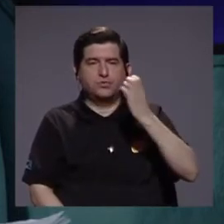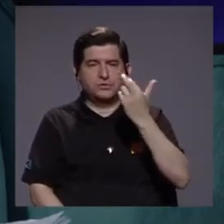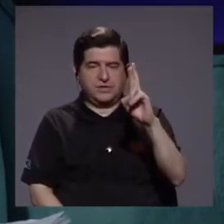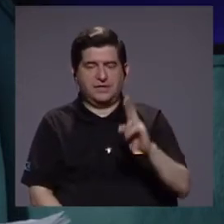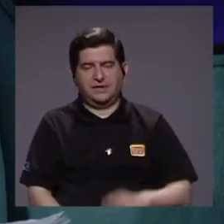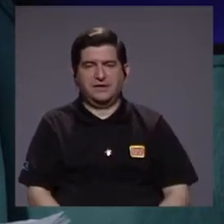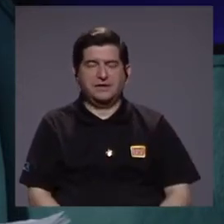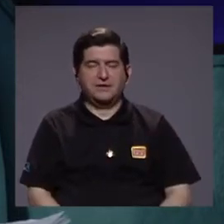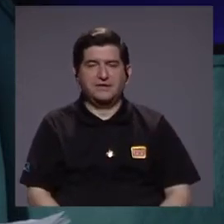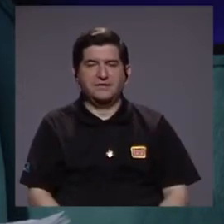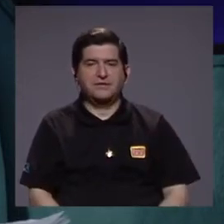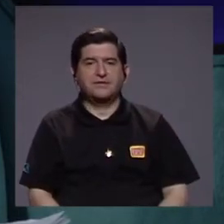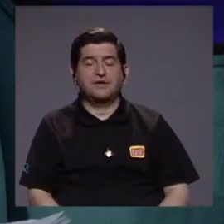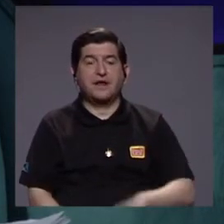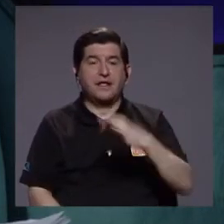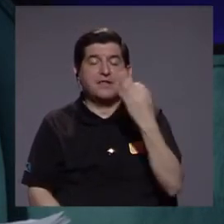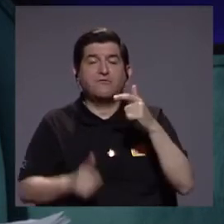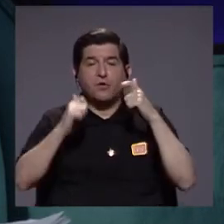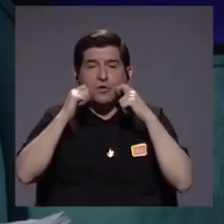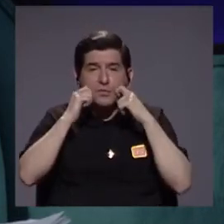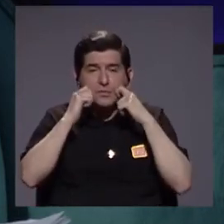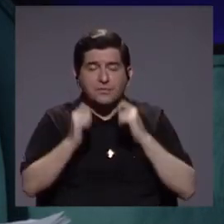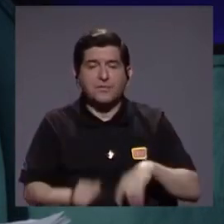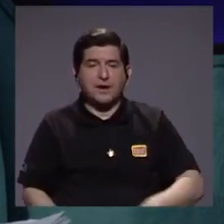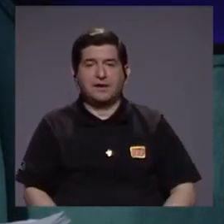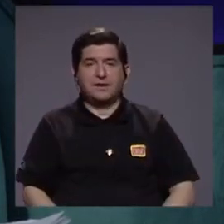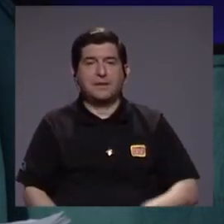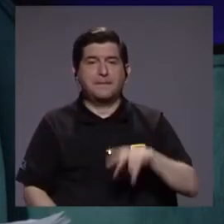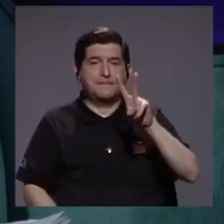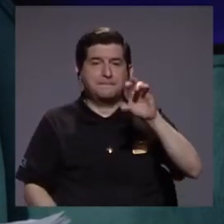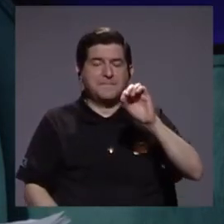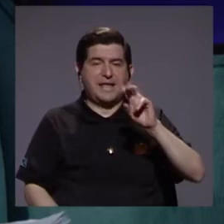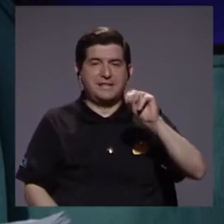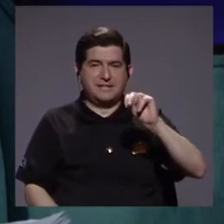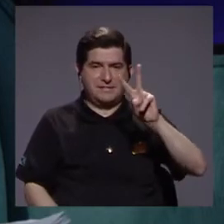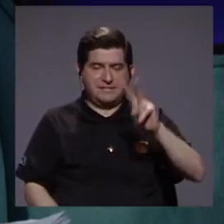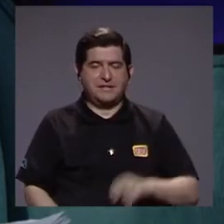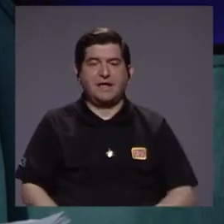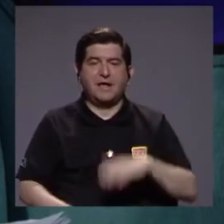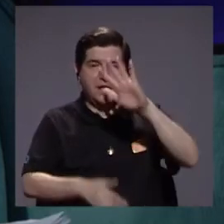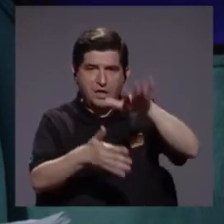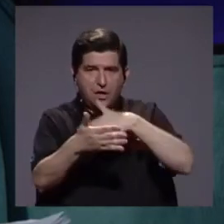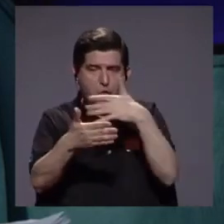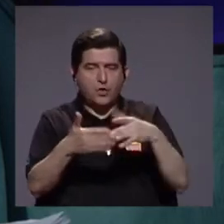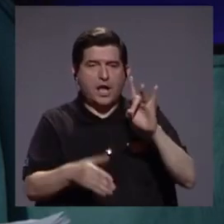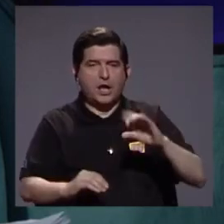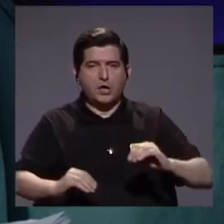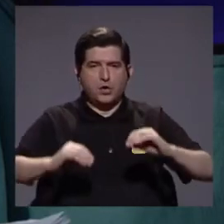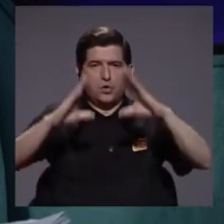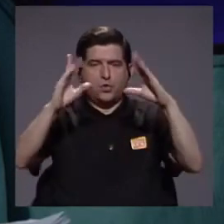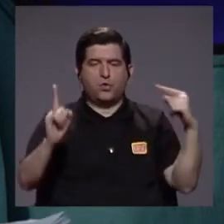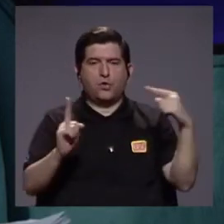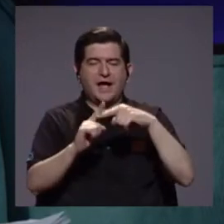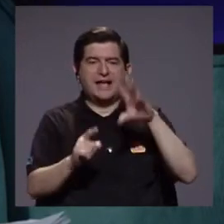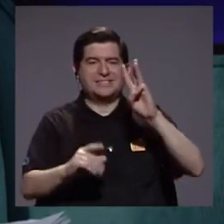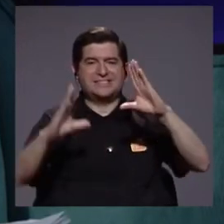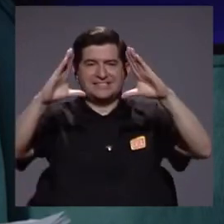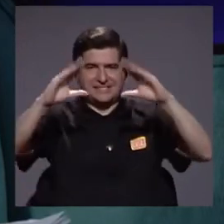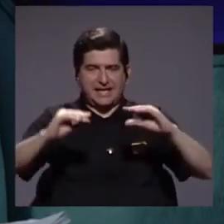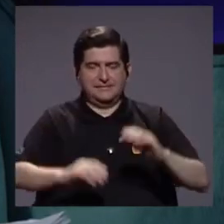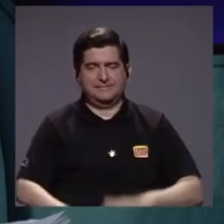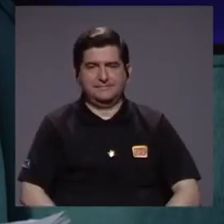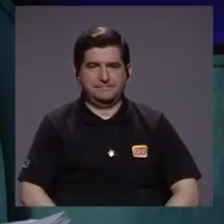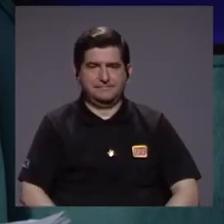se realizarán de manera presencial el próximo 20 de noviembre, en un horario de 8 de la mañana a 6 de la